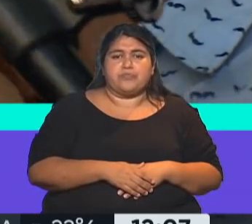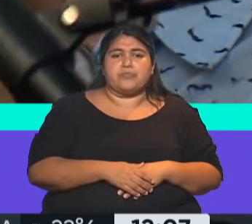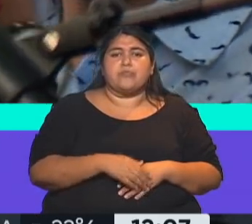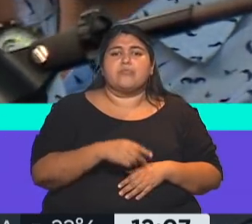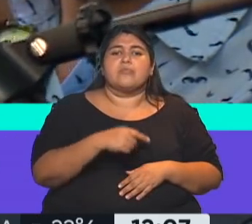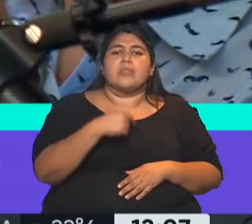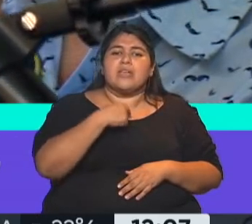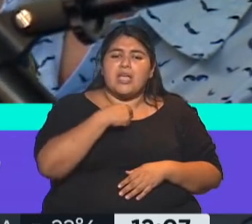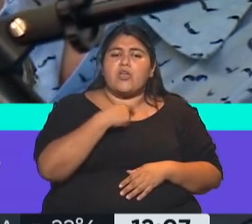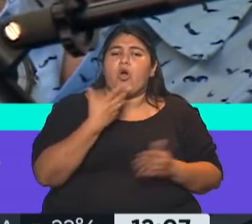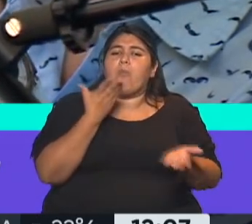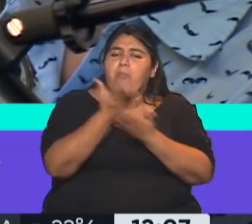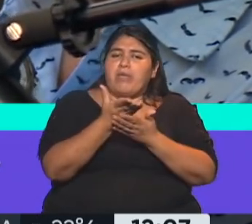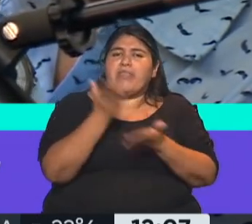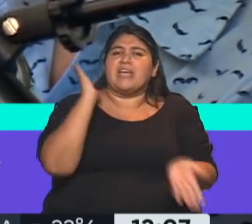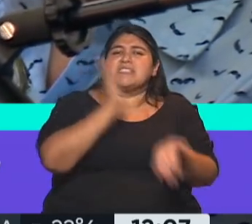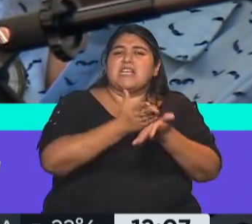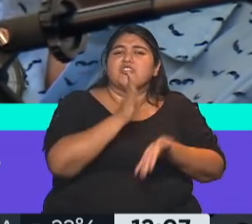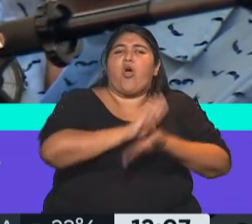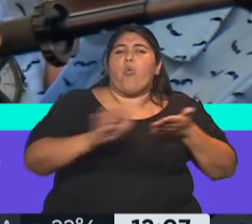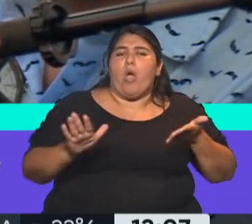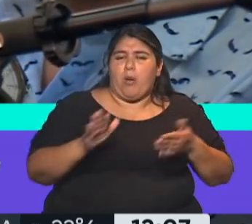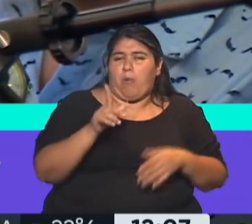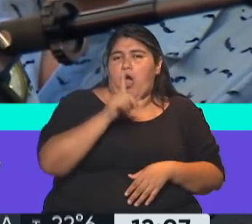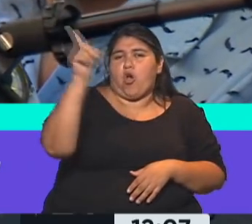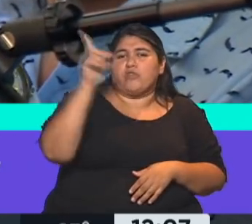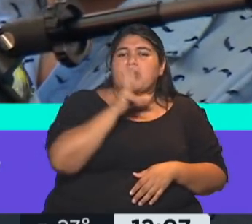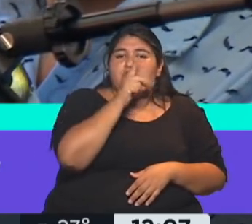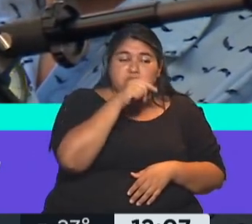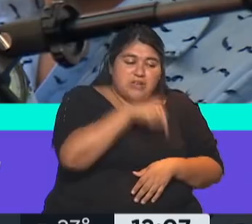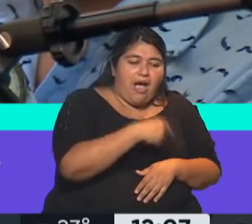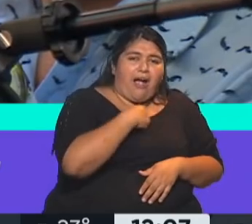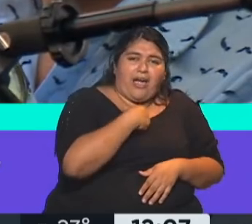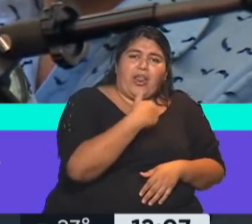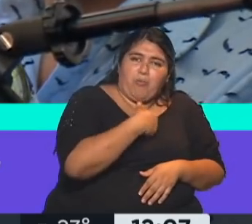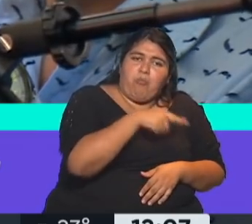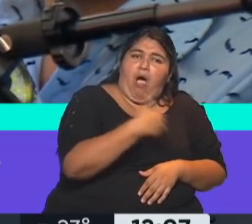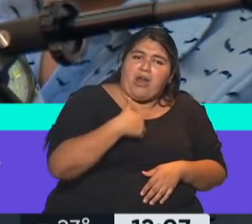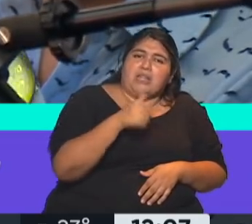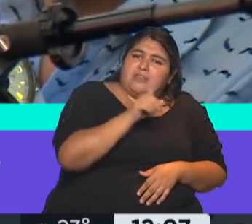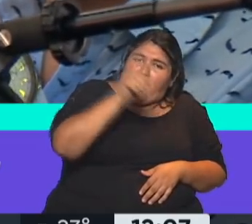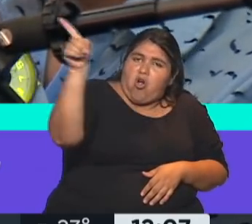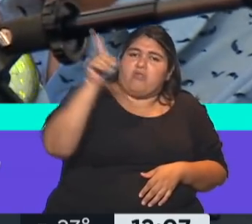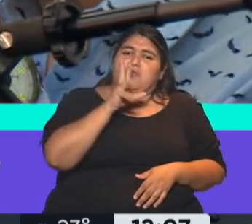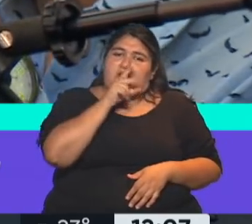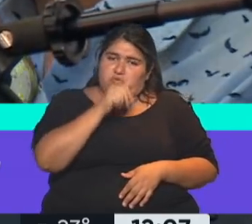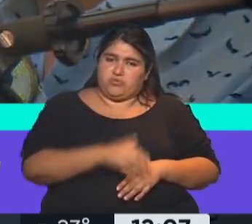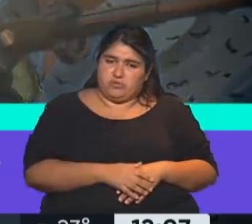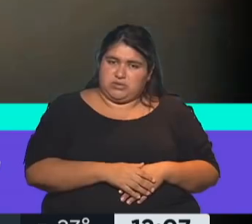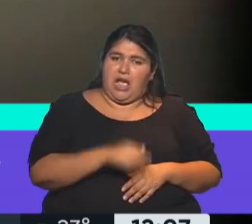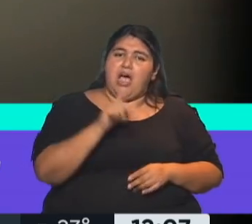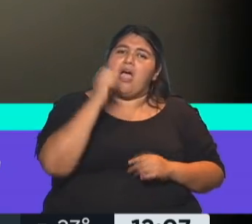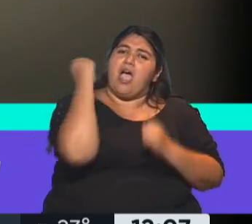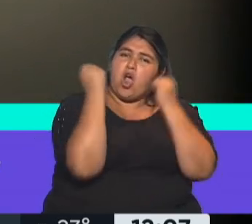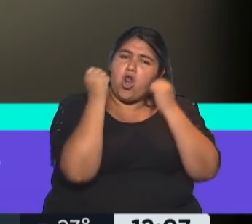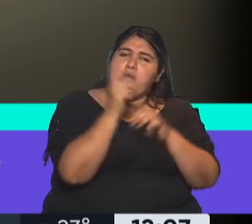Quería pedir nuevas sanciones contra Rusia de parte de Argentina. También, correcto, económicas.